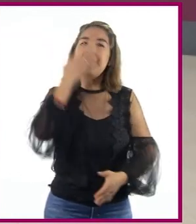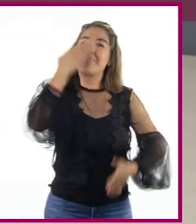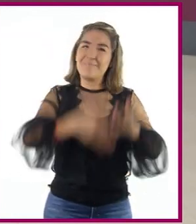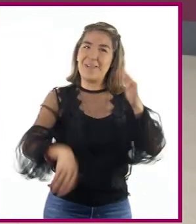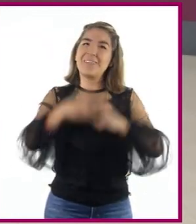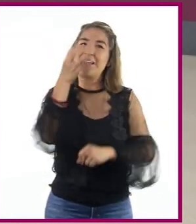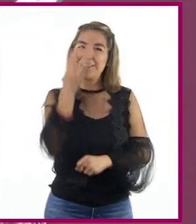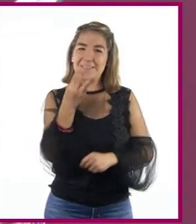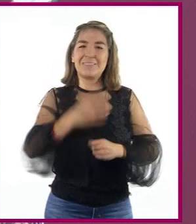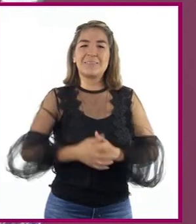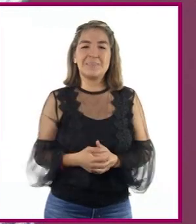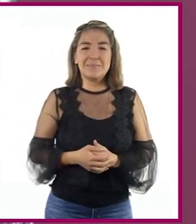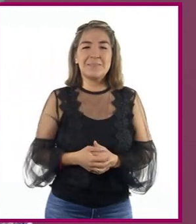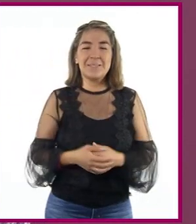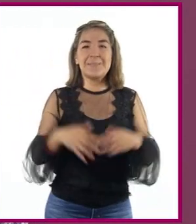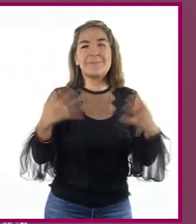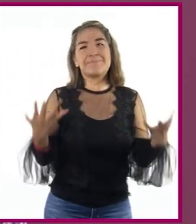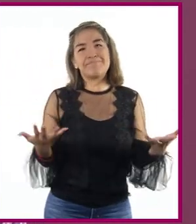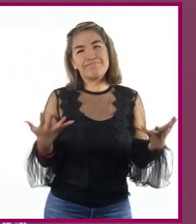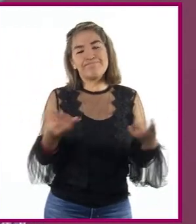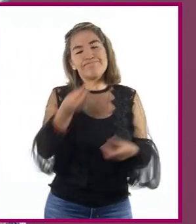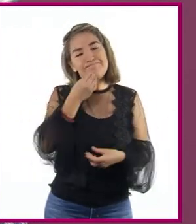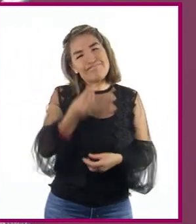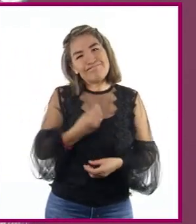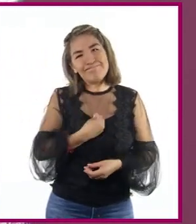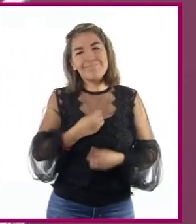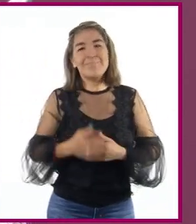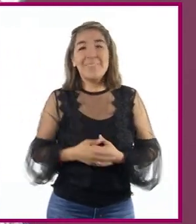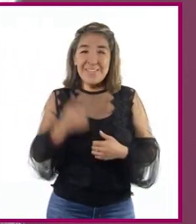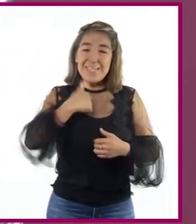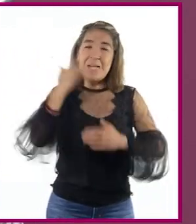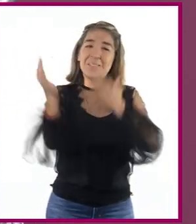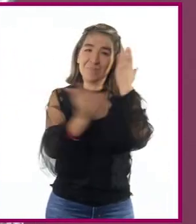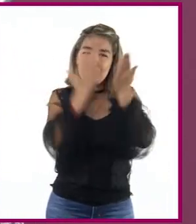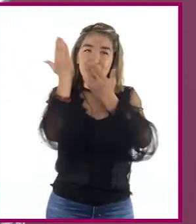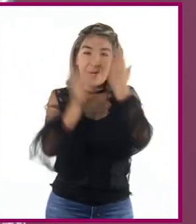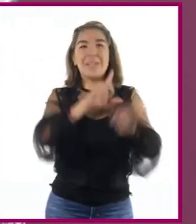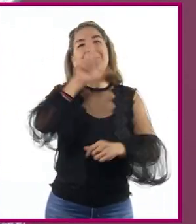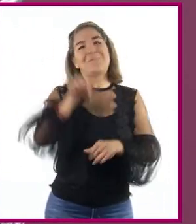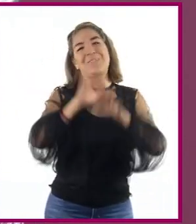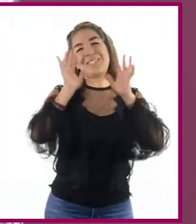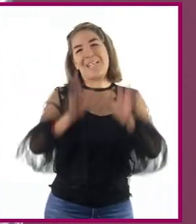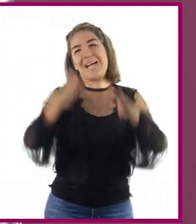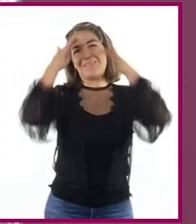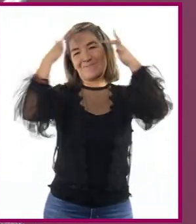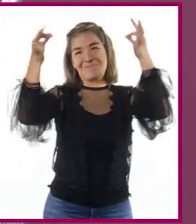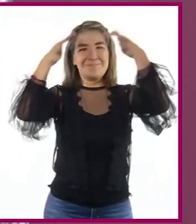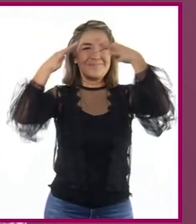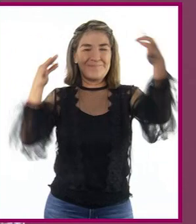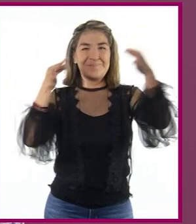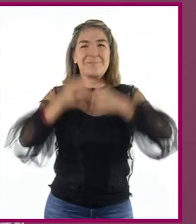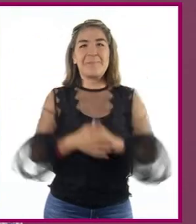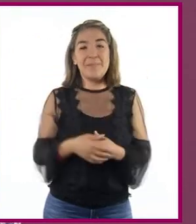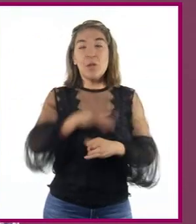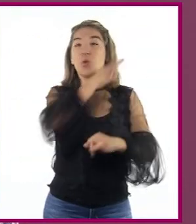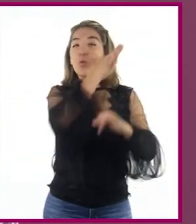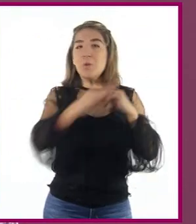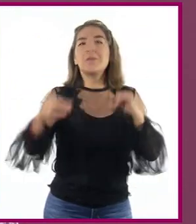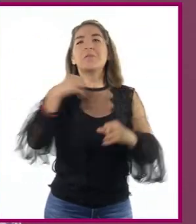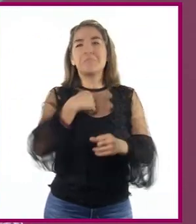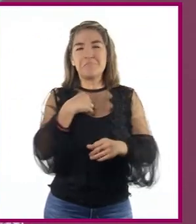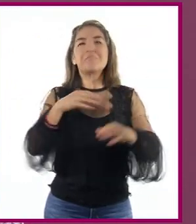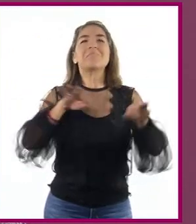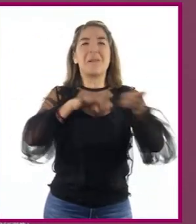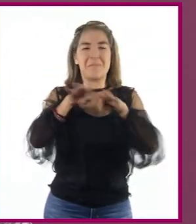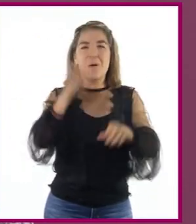faltan. Nada había que hacer. Estudié y me gradué. Al final, yo tuve oportunidades